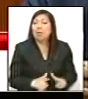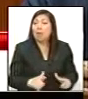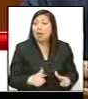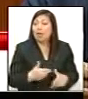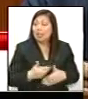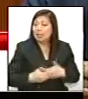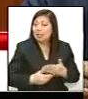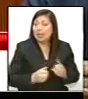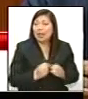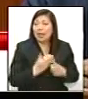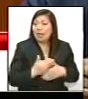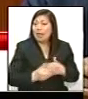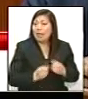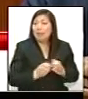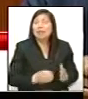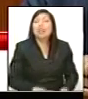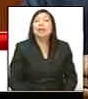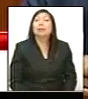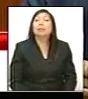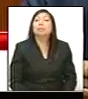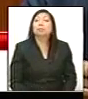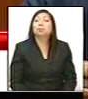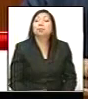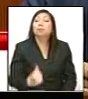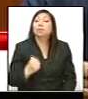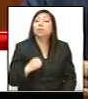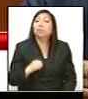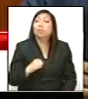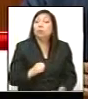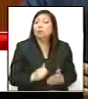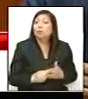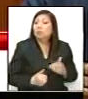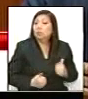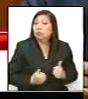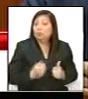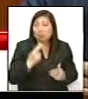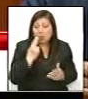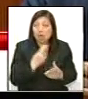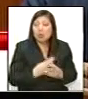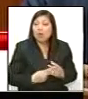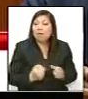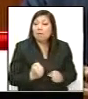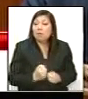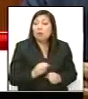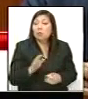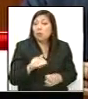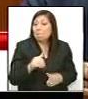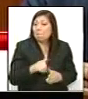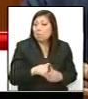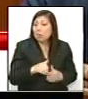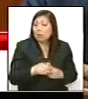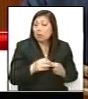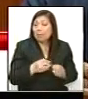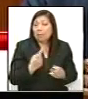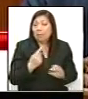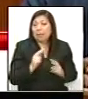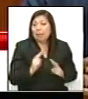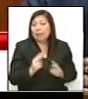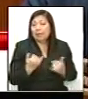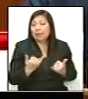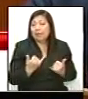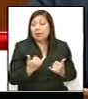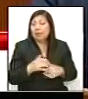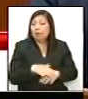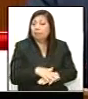día, sino que cada uno de los alcaldes a los cuales uno confía su voto es justamente para ver en él